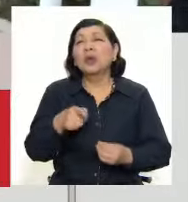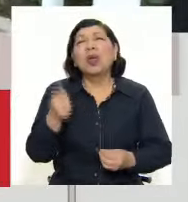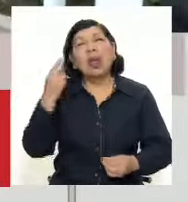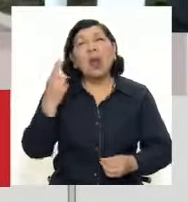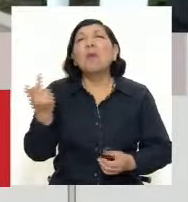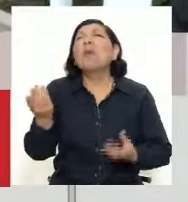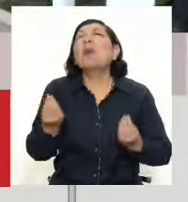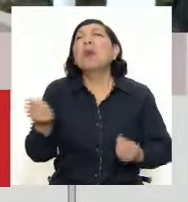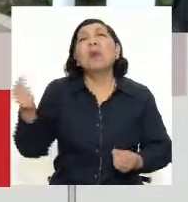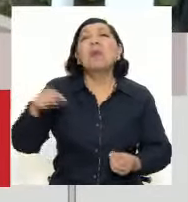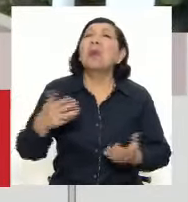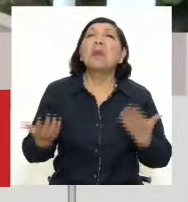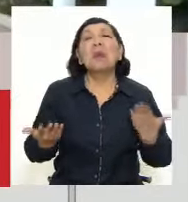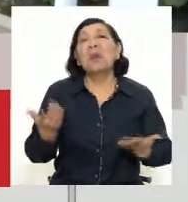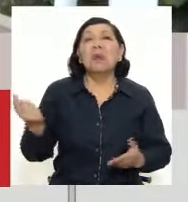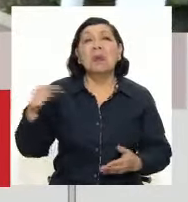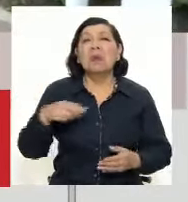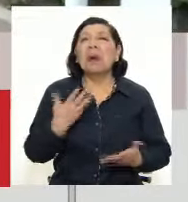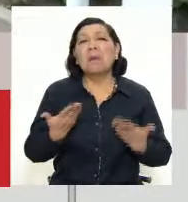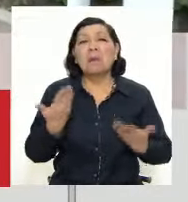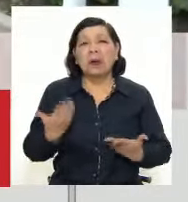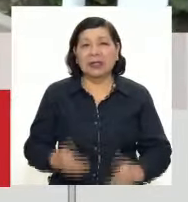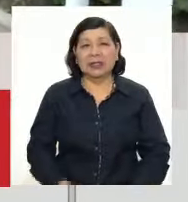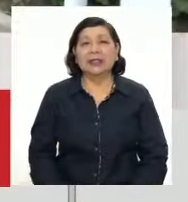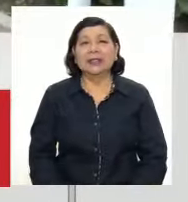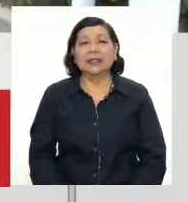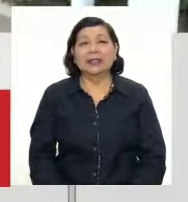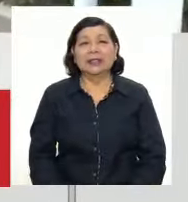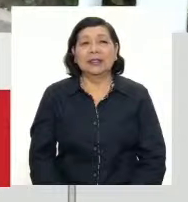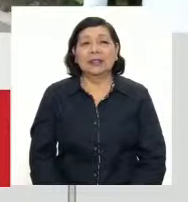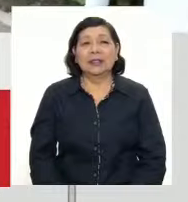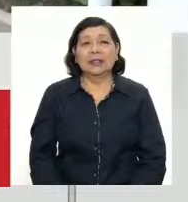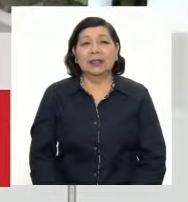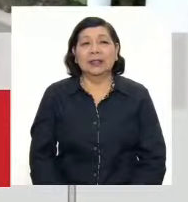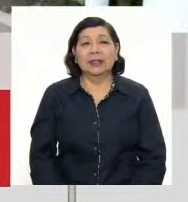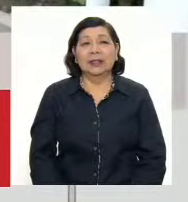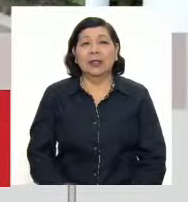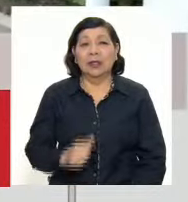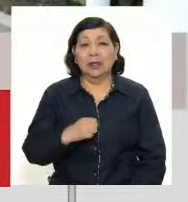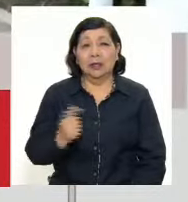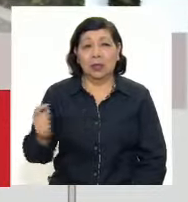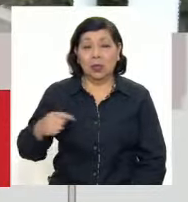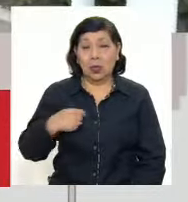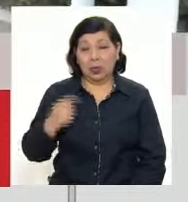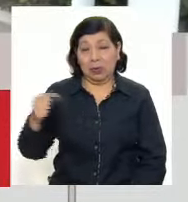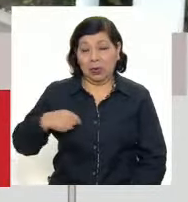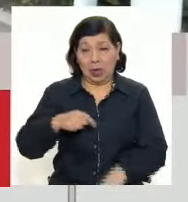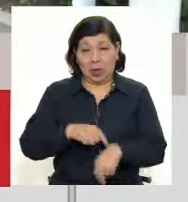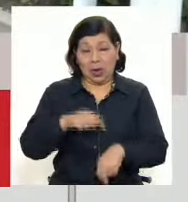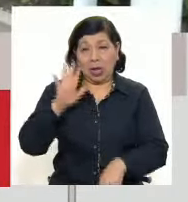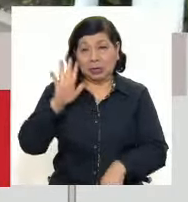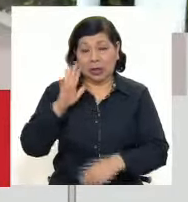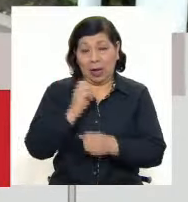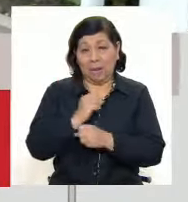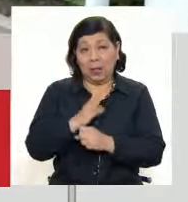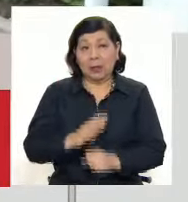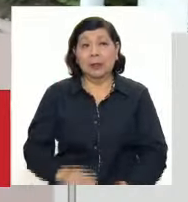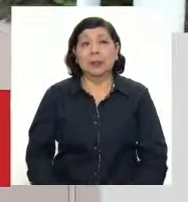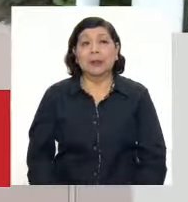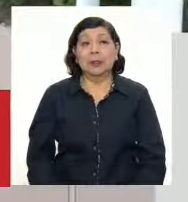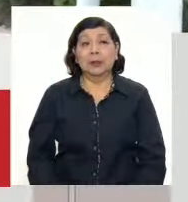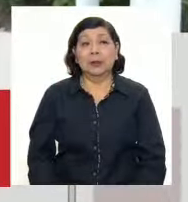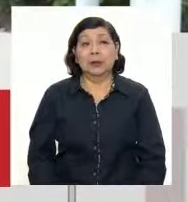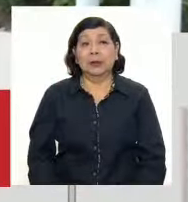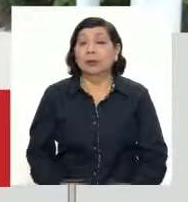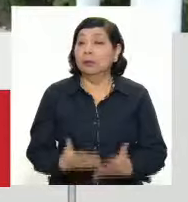razón, la motivación que le viene a dar el último adiós al expresidente? Estoy desde las 5 de la mañana y